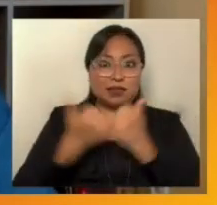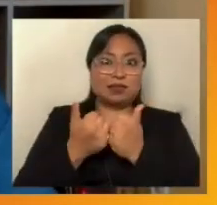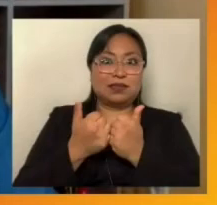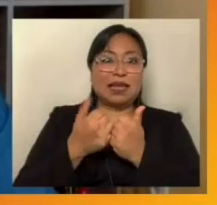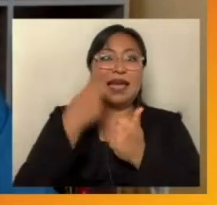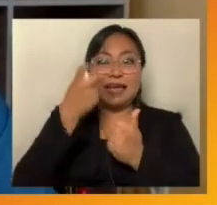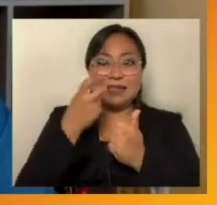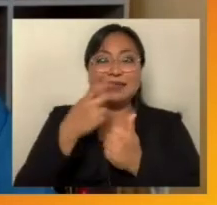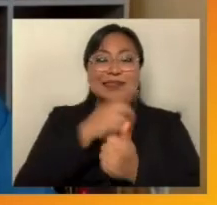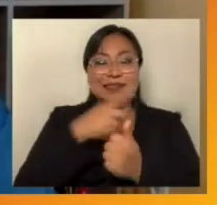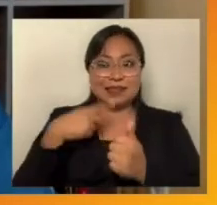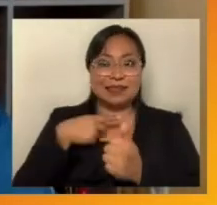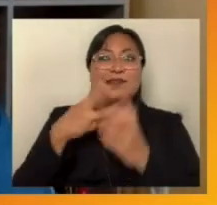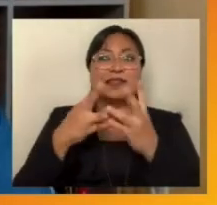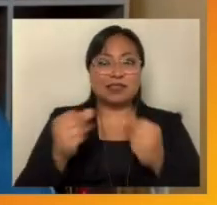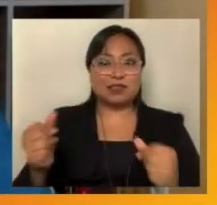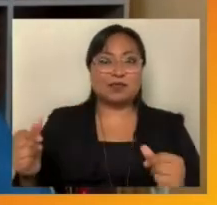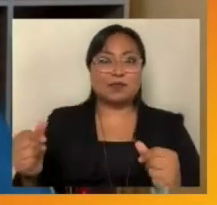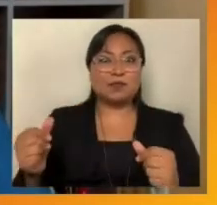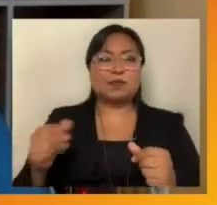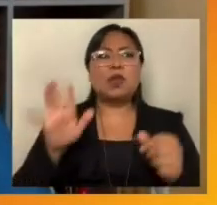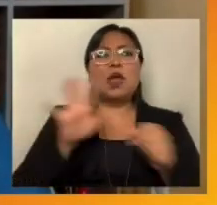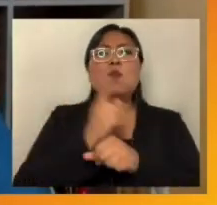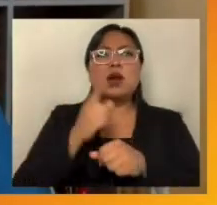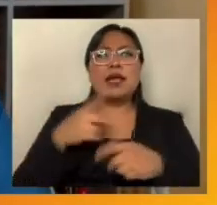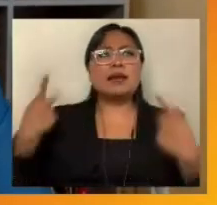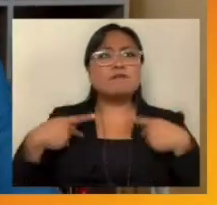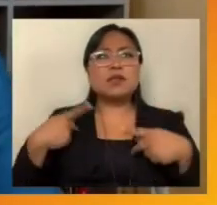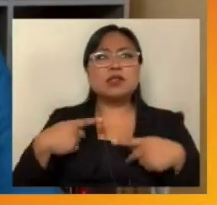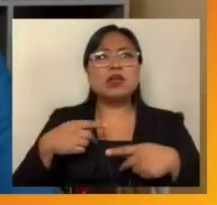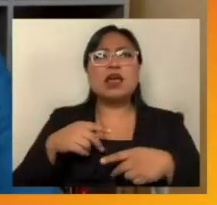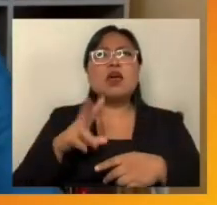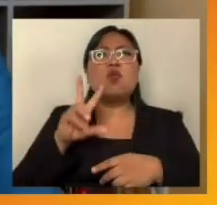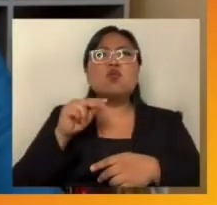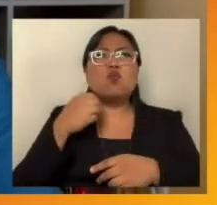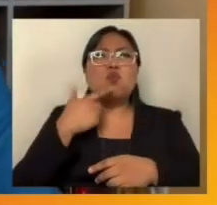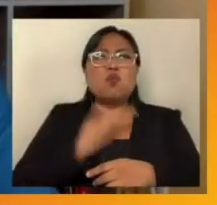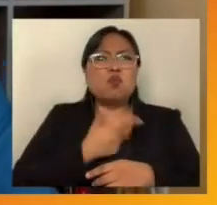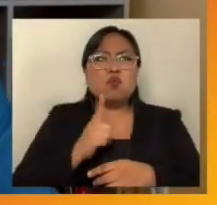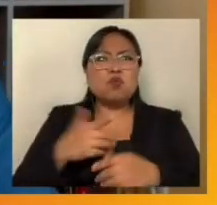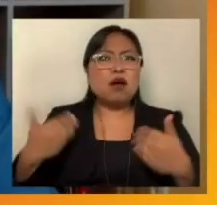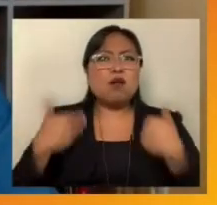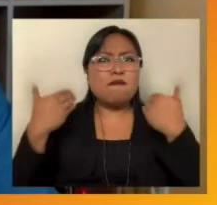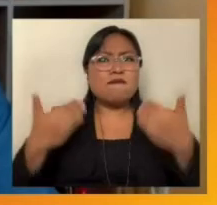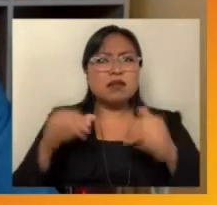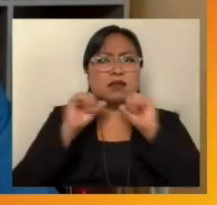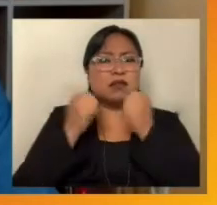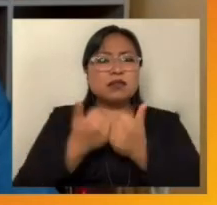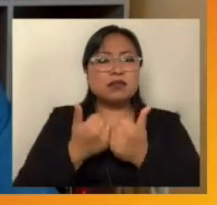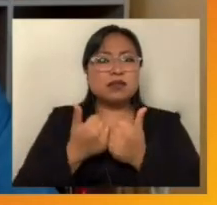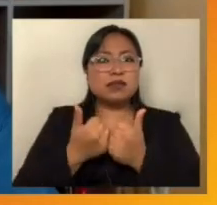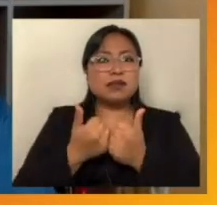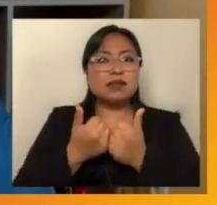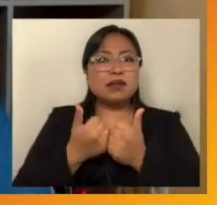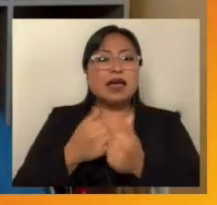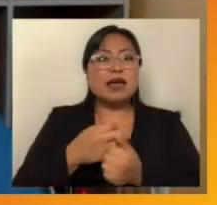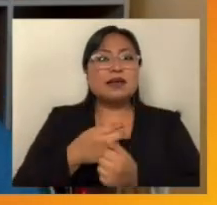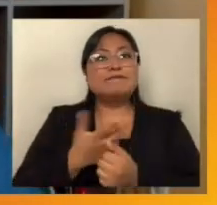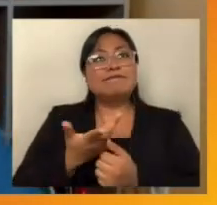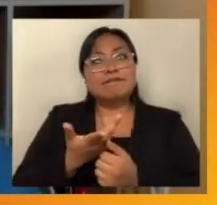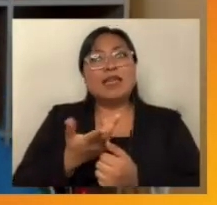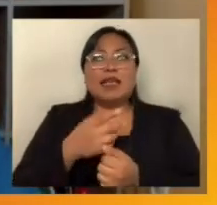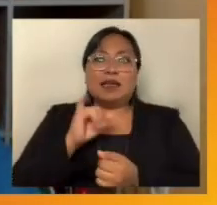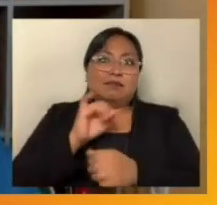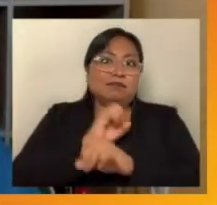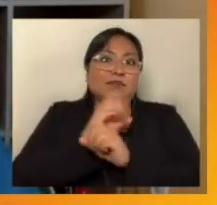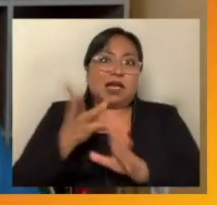¿Por qué la gente no se fía de una ONG? ¿Es dar dinero a una